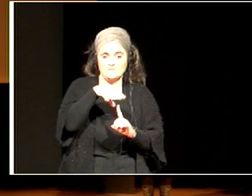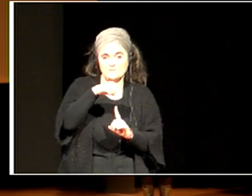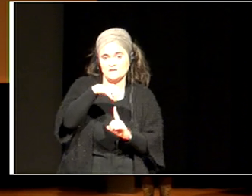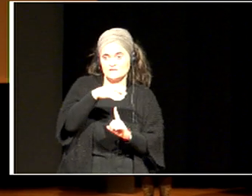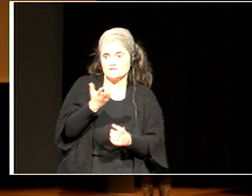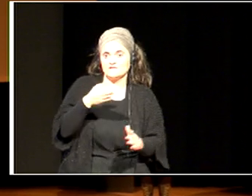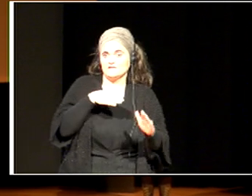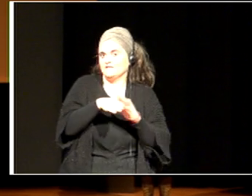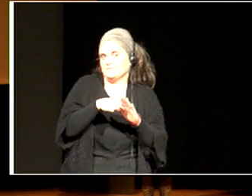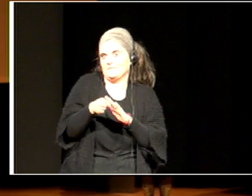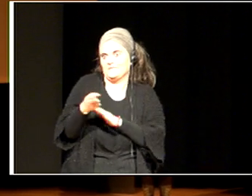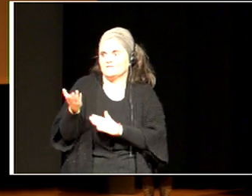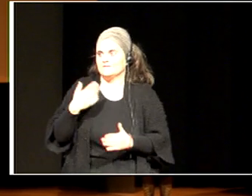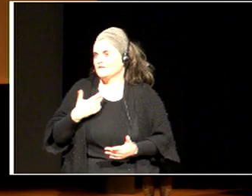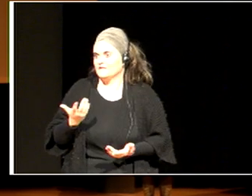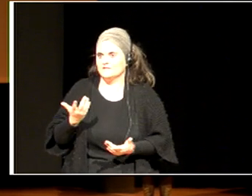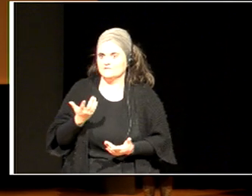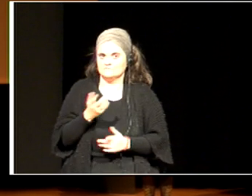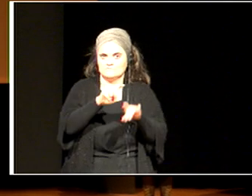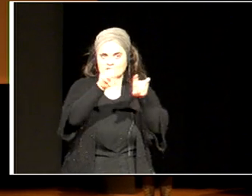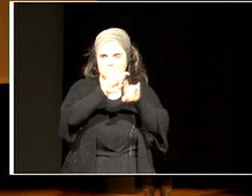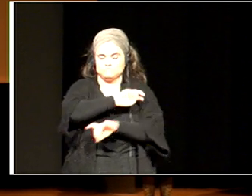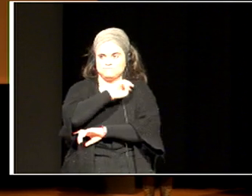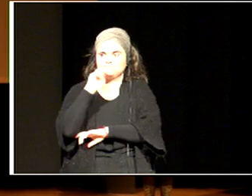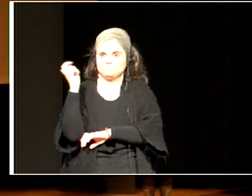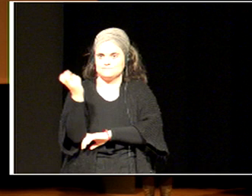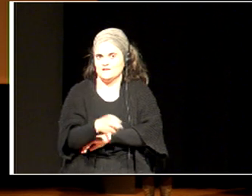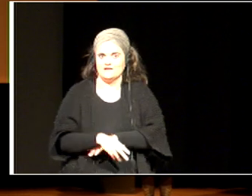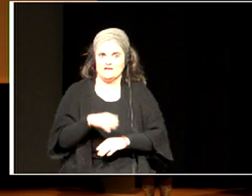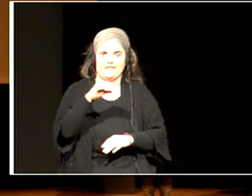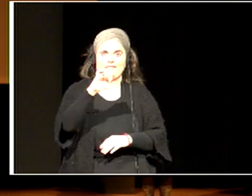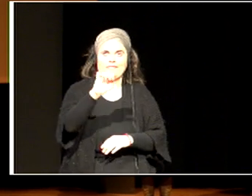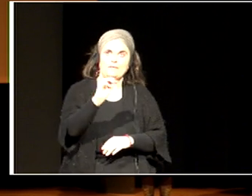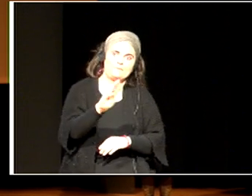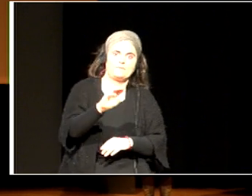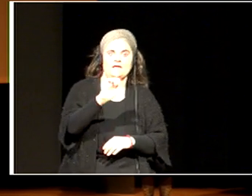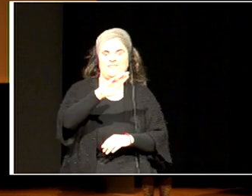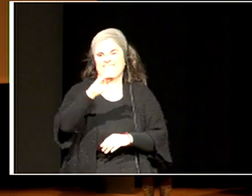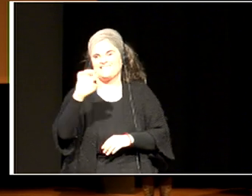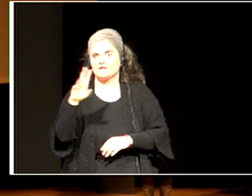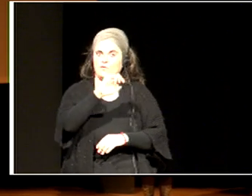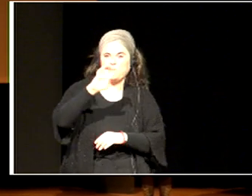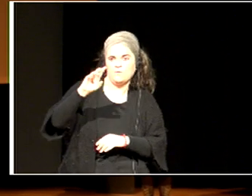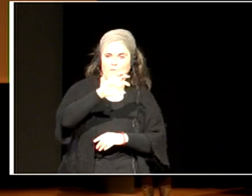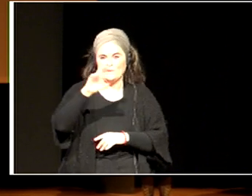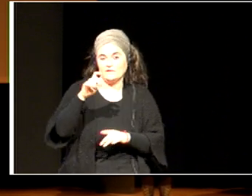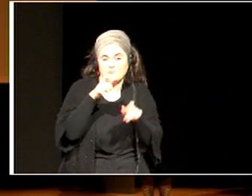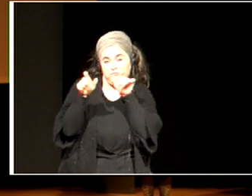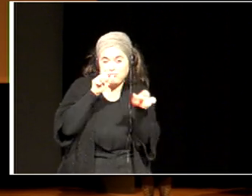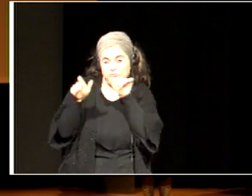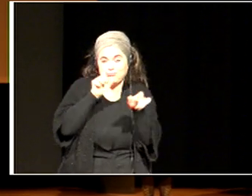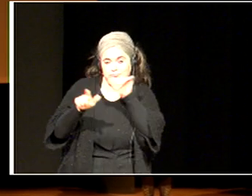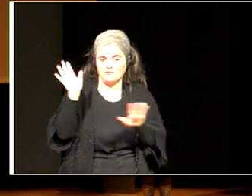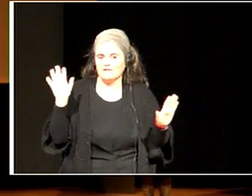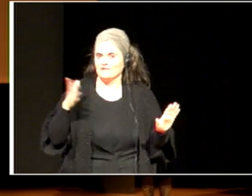foro es de fides ceps blacks y todas las siglas posibles de ahí que me guste